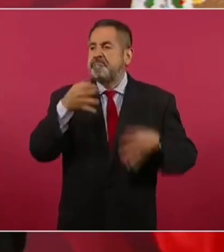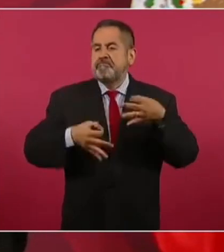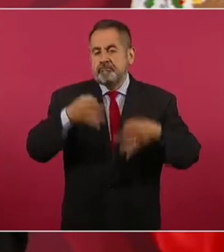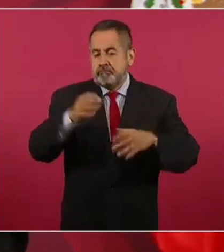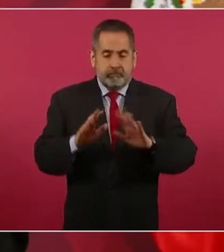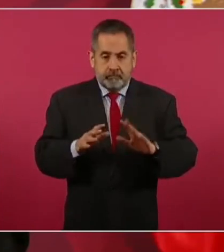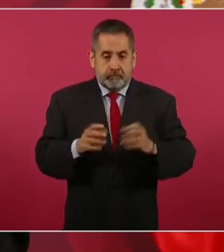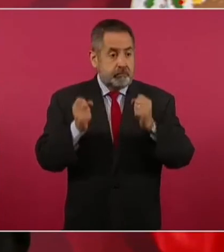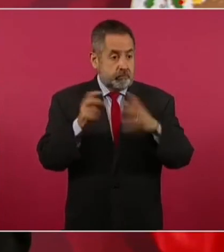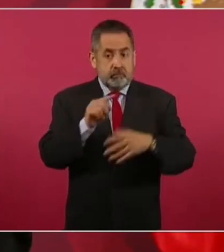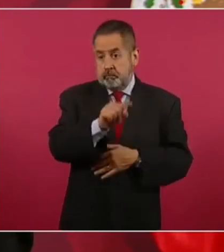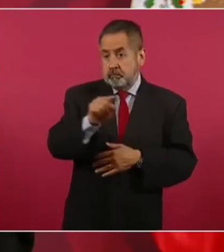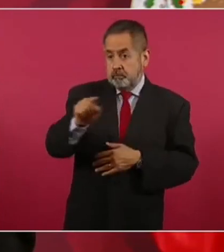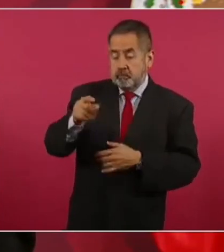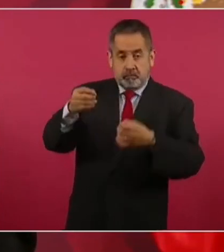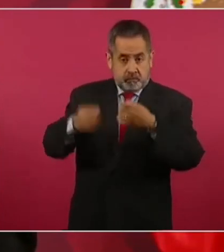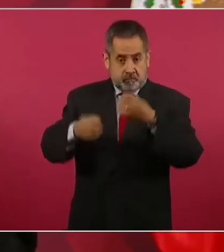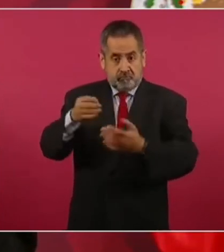pero hay muchos jueces